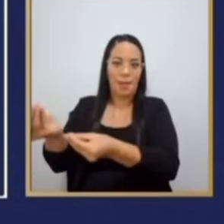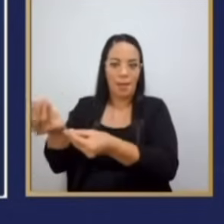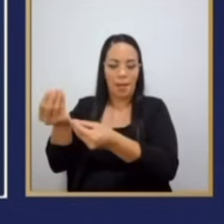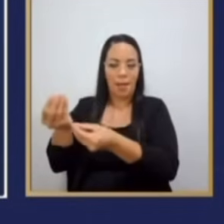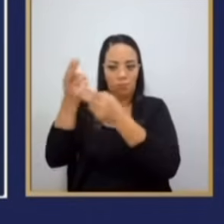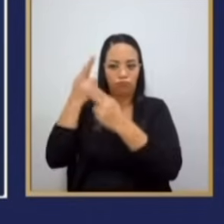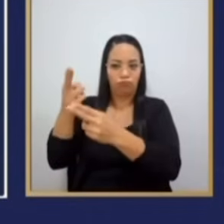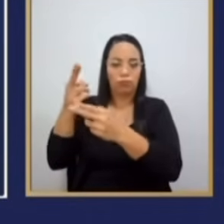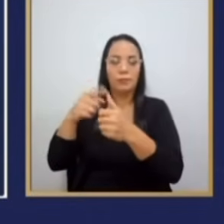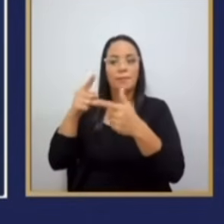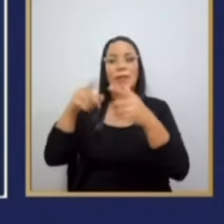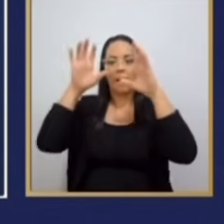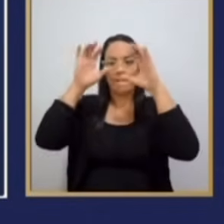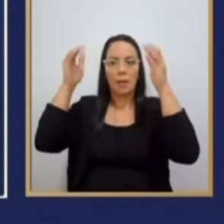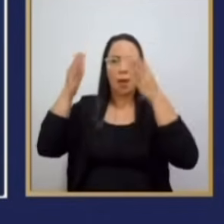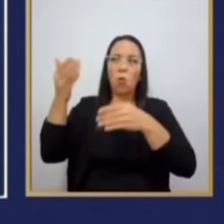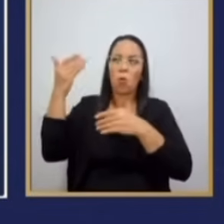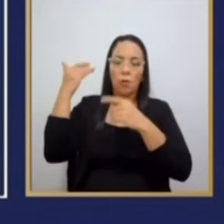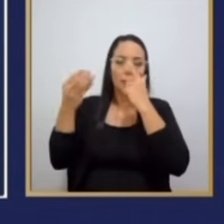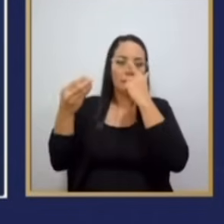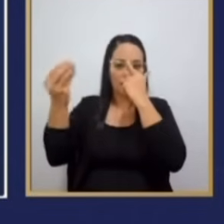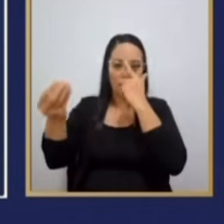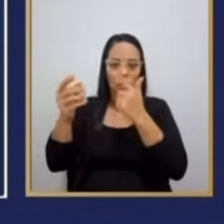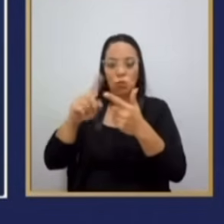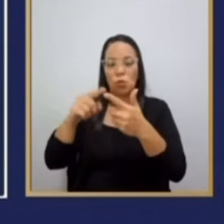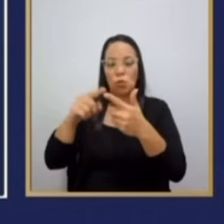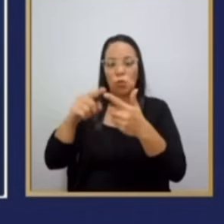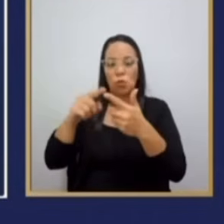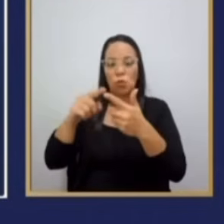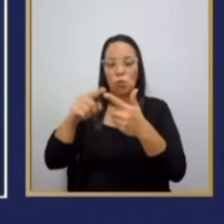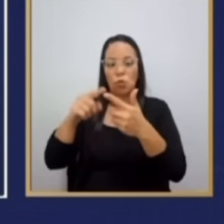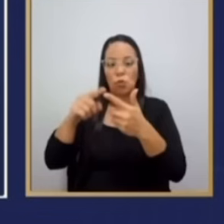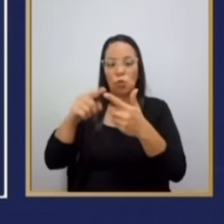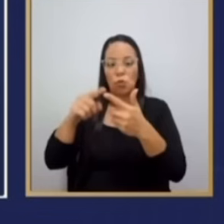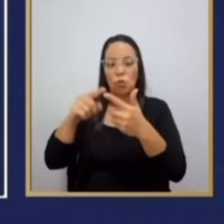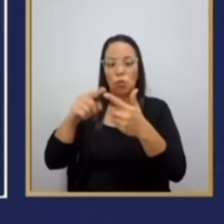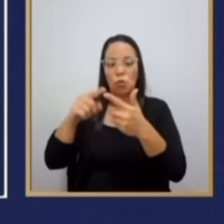unos embajadores anteriores, etcétera.